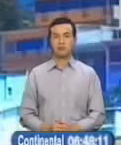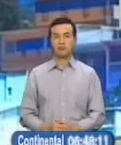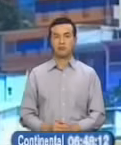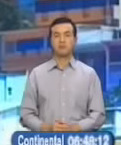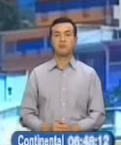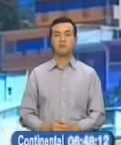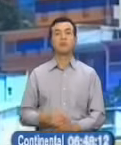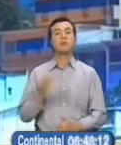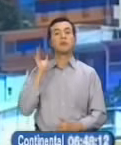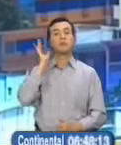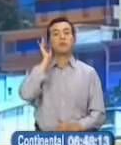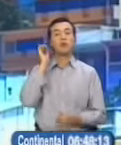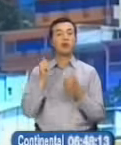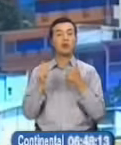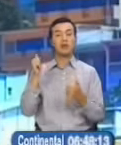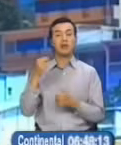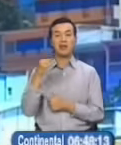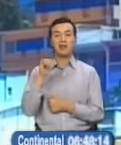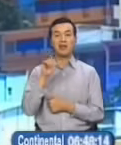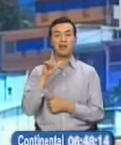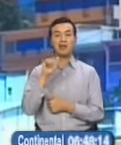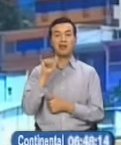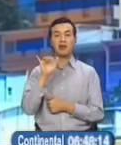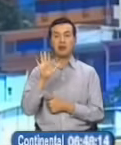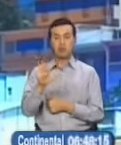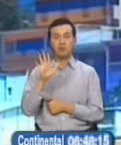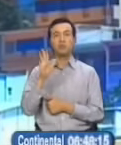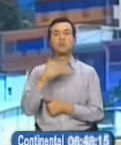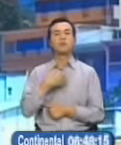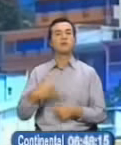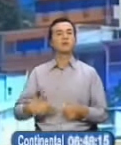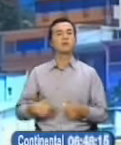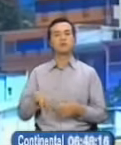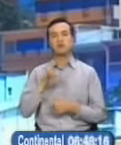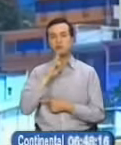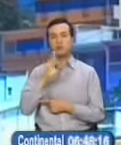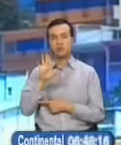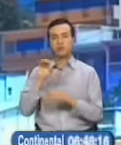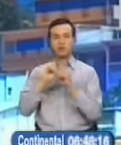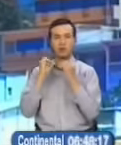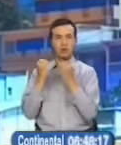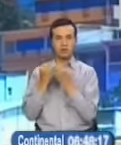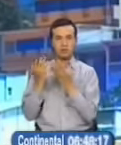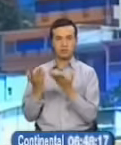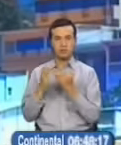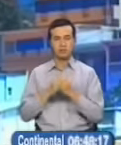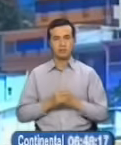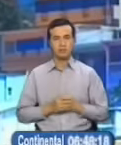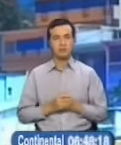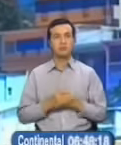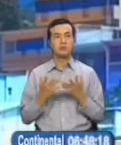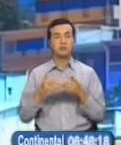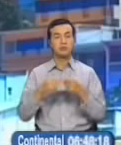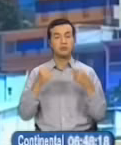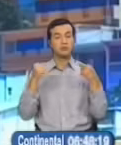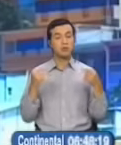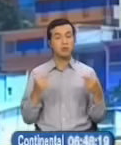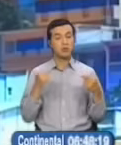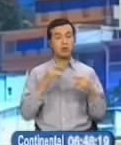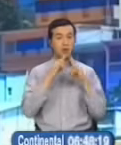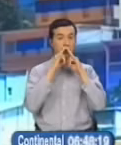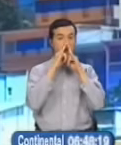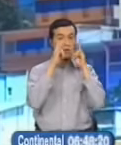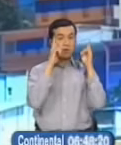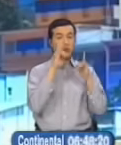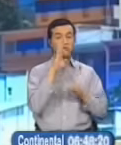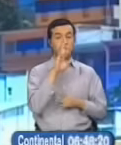Hillary Clinton es la candidata oficial para la presidencia de los Estados Unidos por el Partido Demócrata. Ahora se enfrentará al magnate Donald